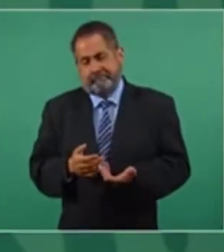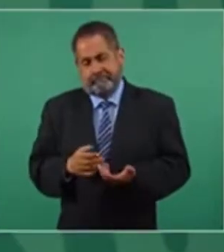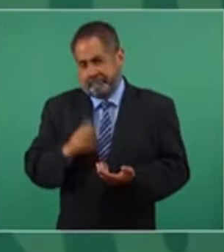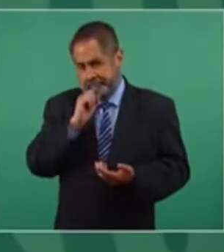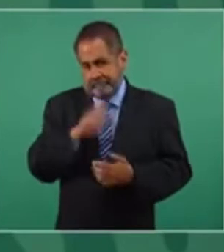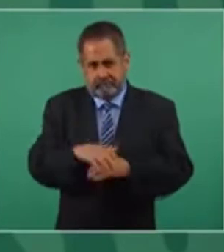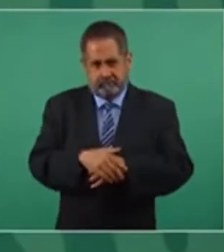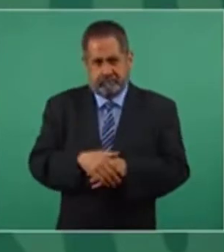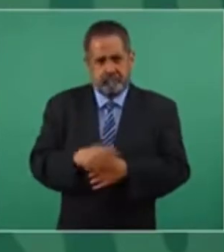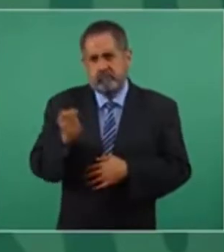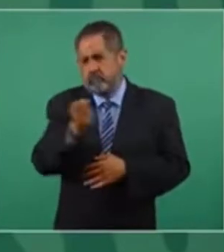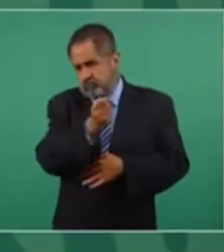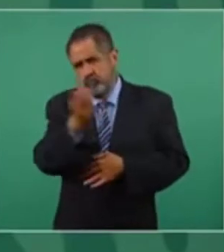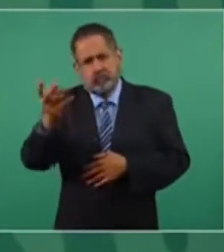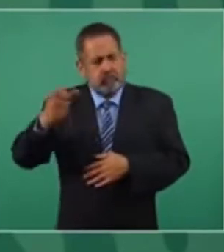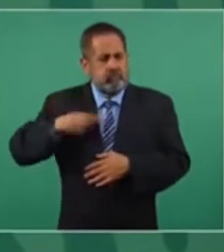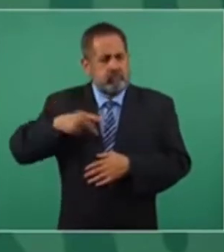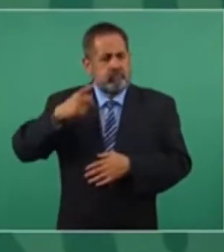Muchos